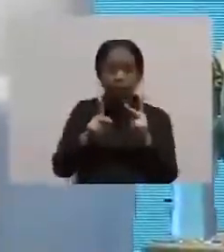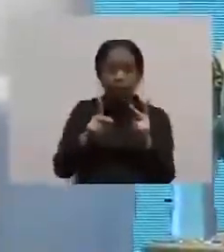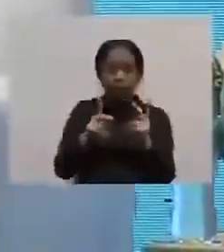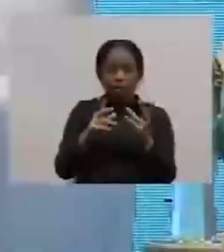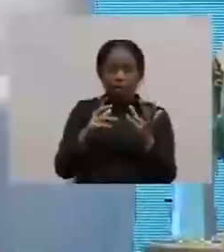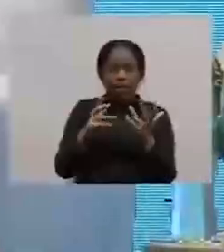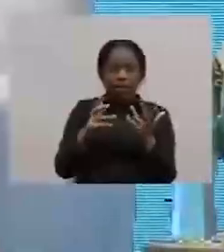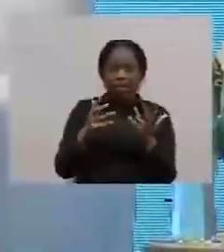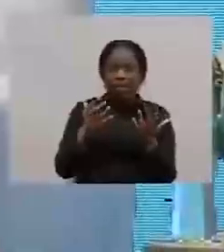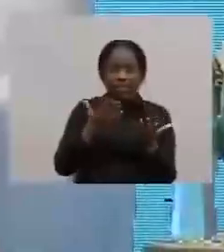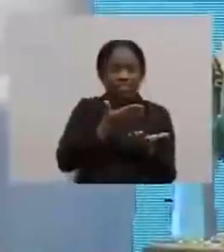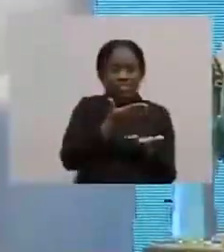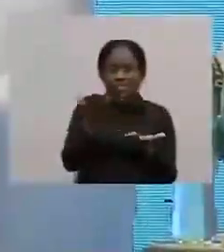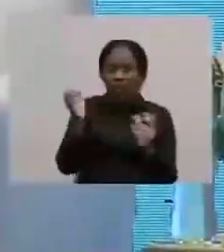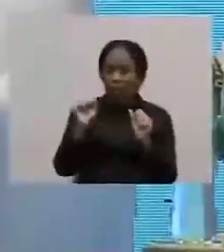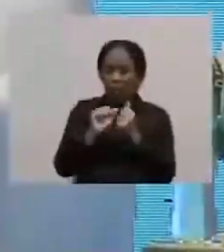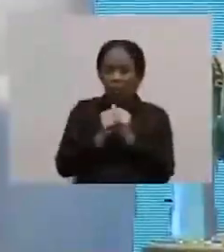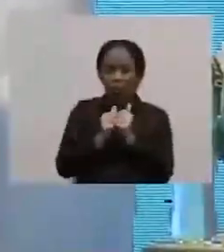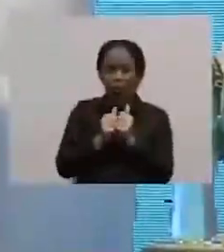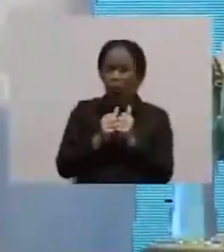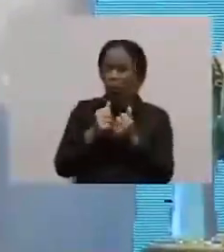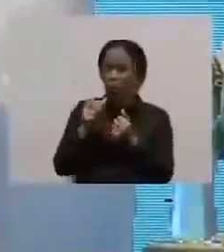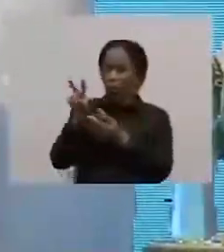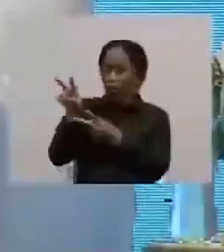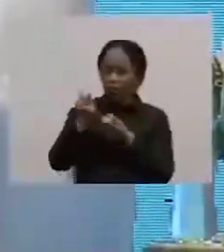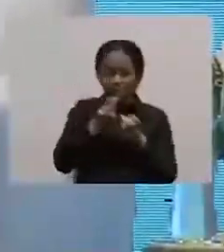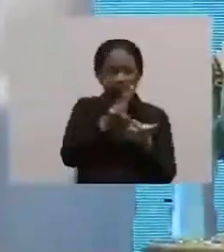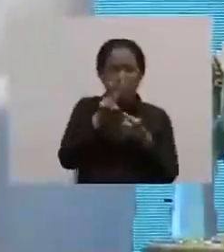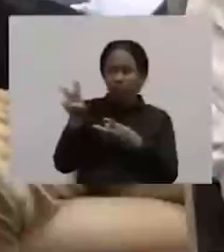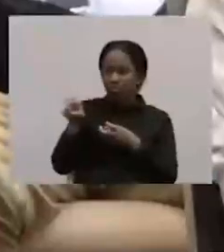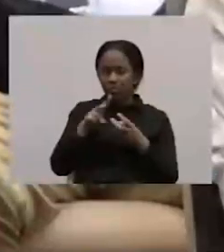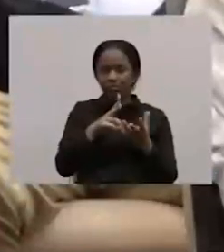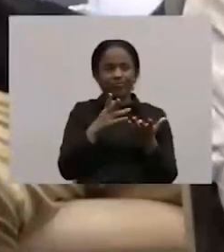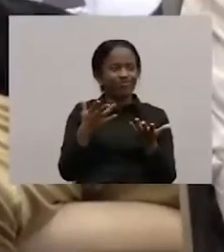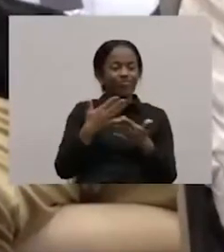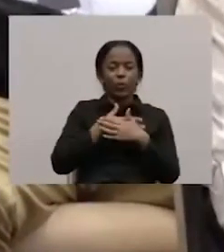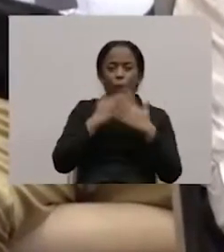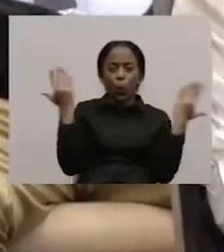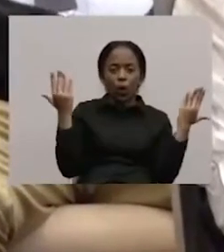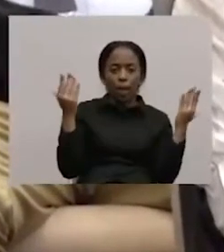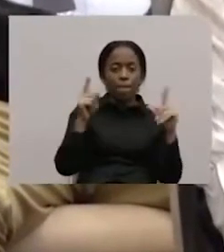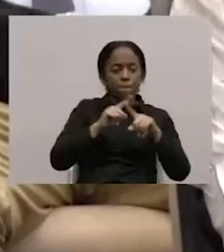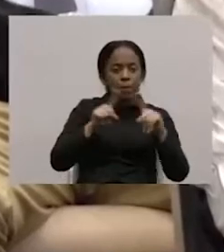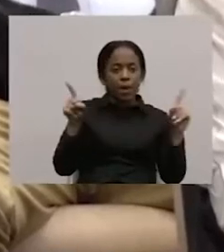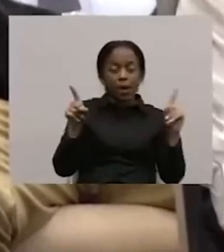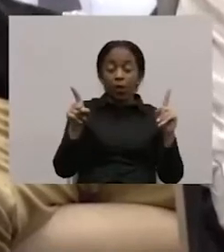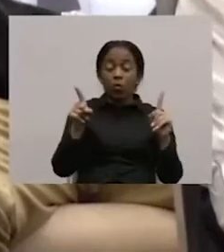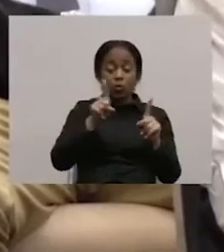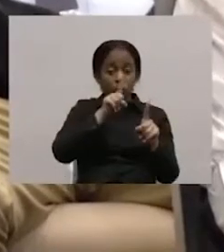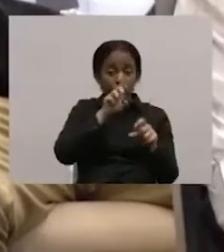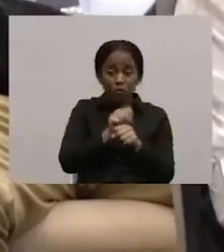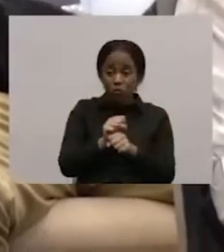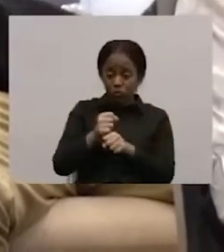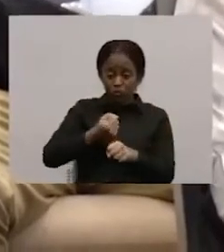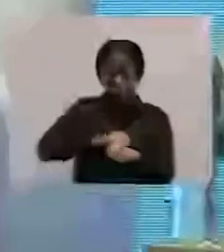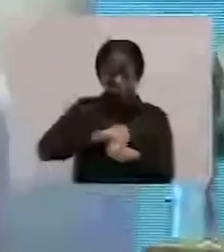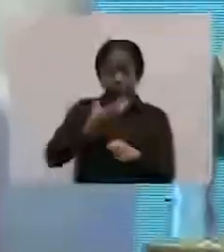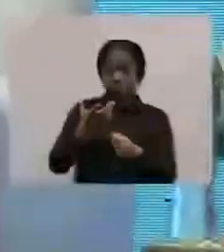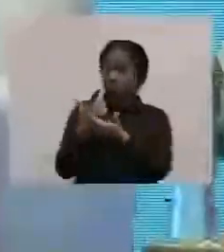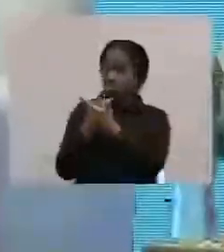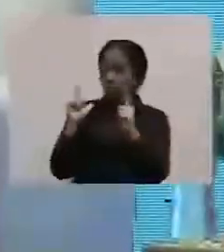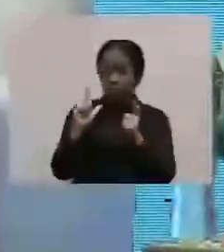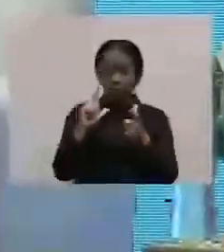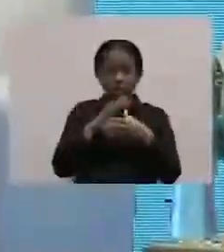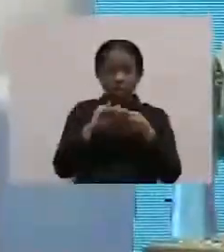derecho, porque ellos no tienen el mecanismo de buscar información, divulgarlo en los medios, pero es un derecho que le corresponde a cada ciudadano. Por tanto,